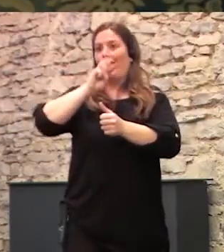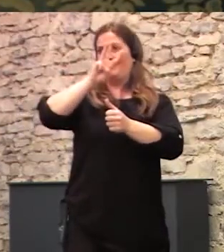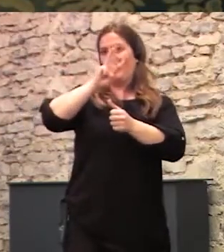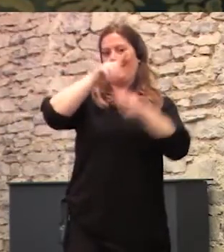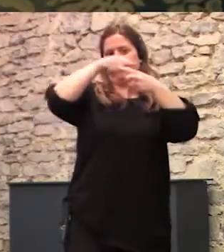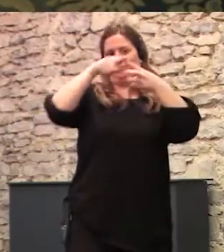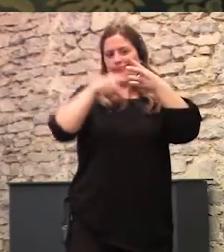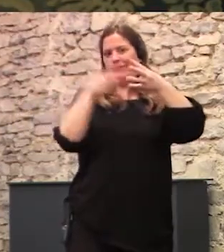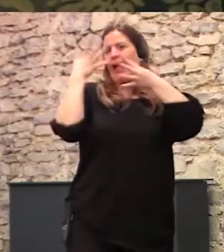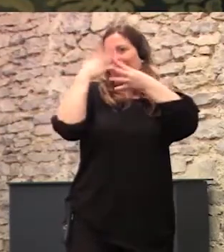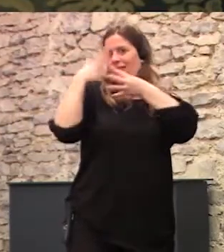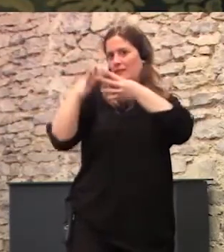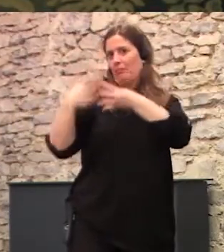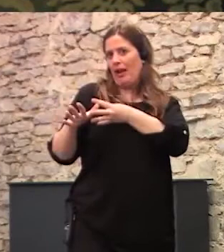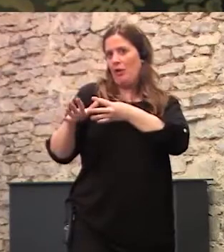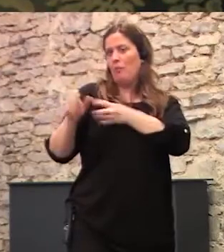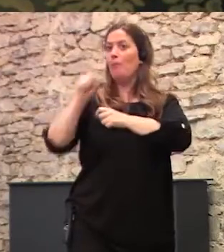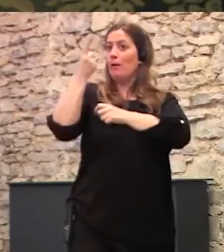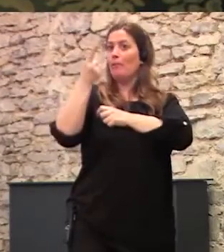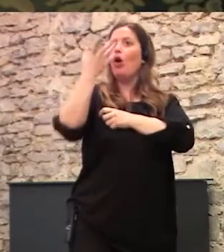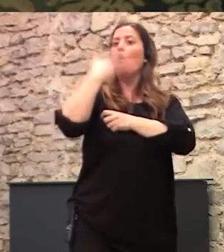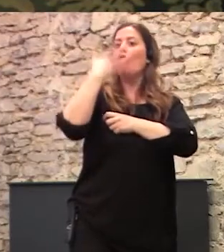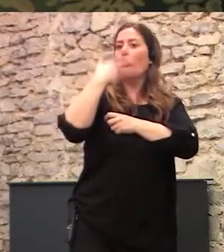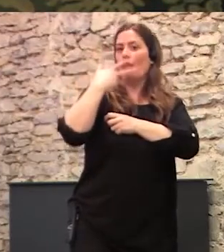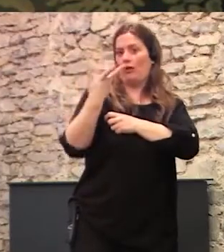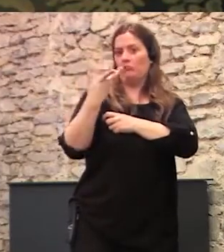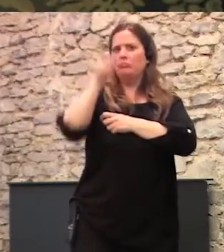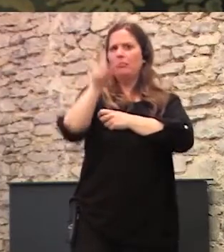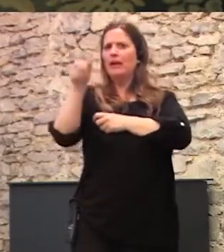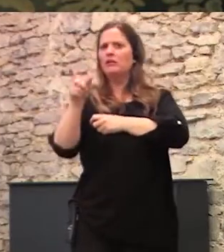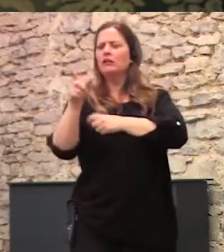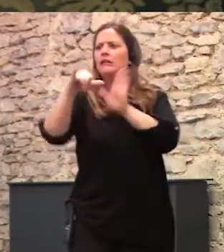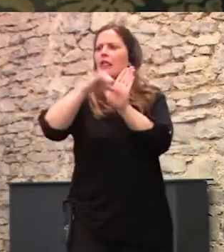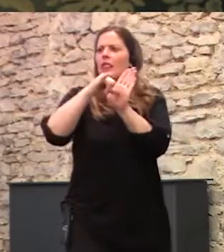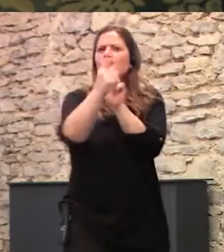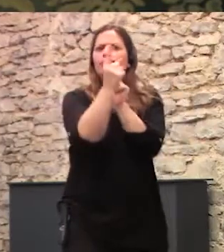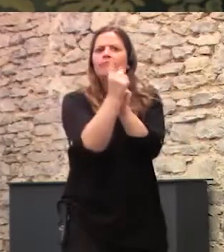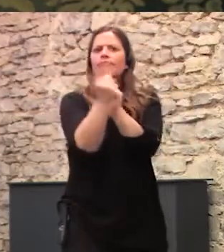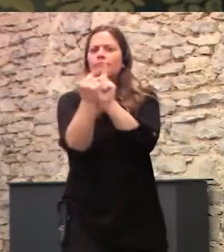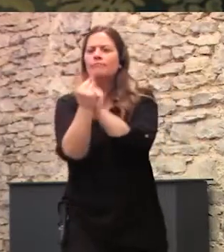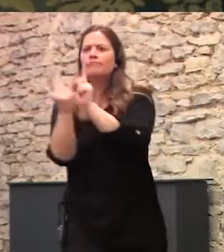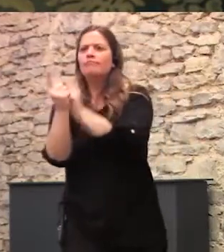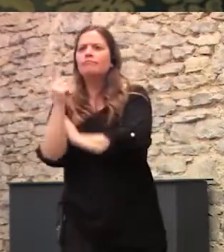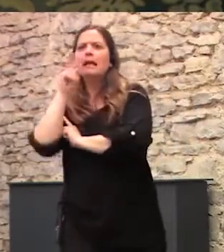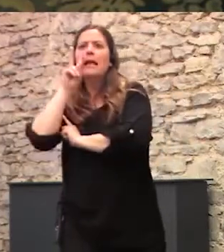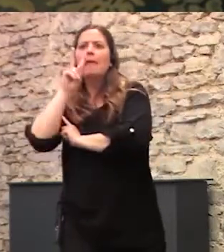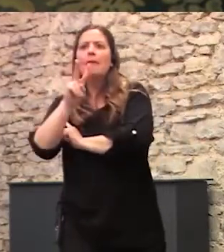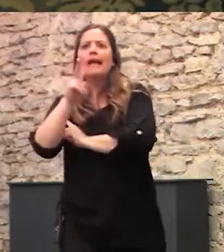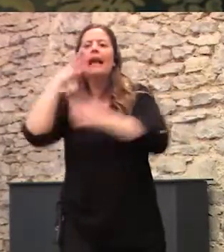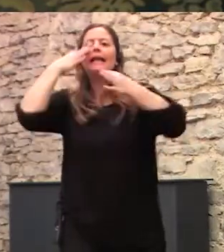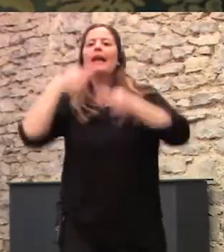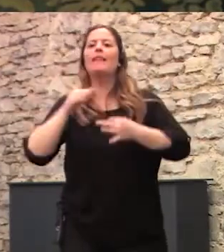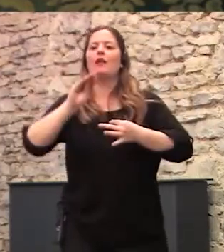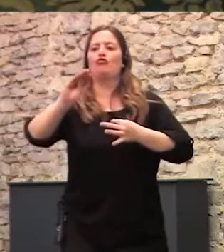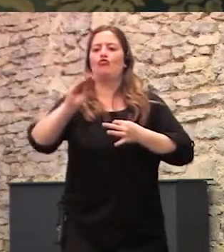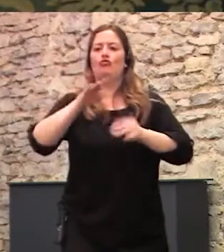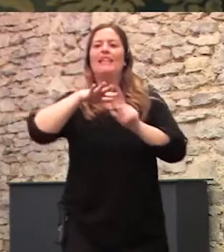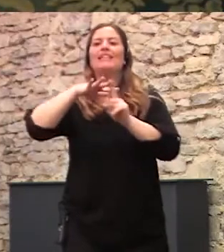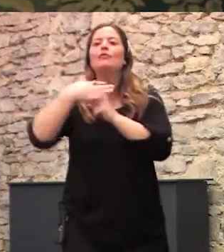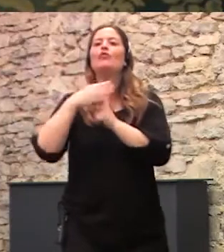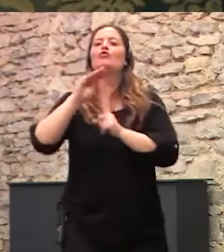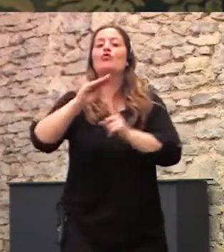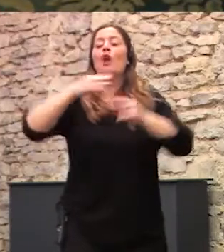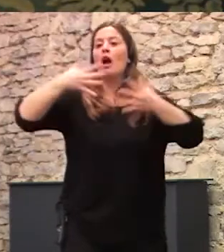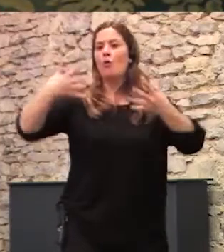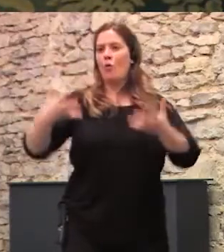conocernos. Primero, hay que acercarse a la gente y ver cuál es su realidad. Las mujeres migrantes que están aquí, cuáles son